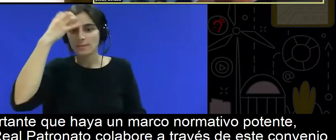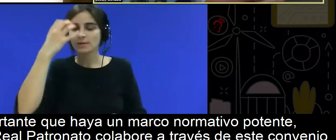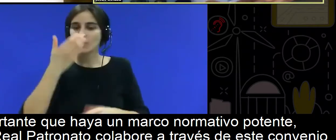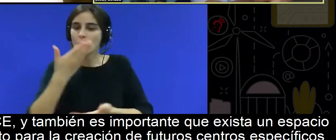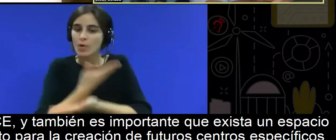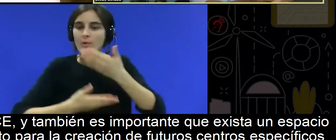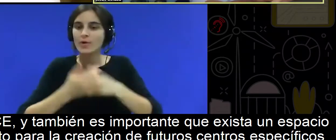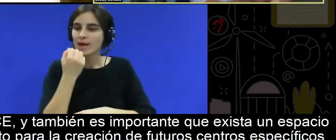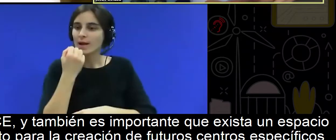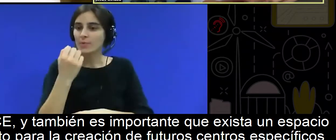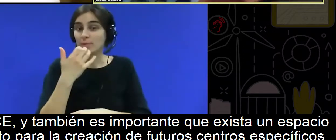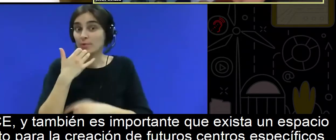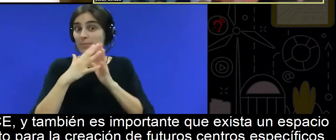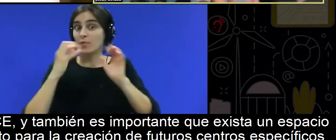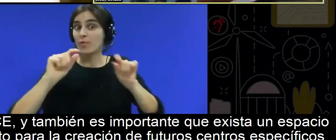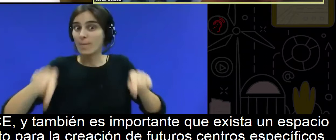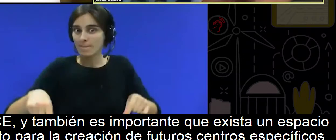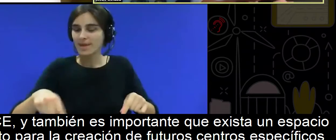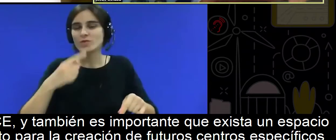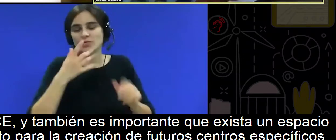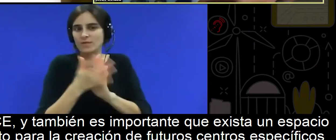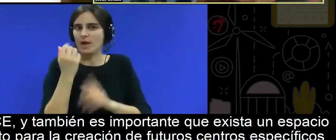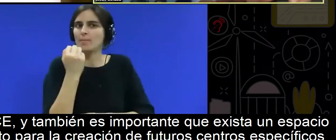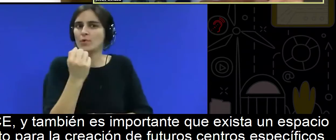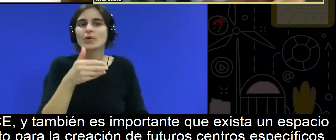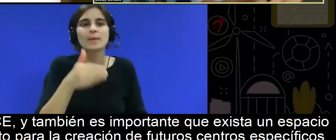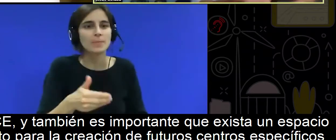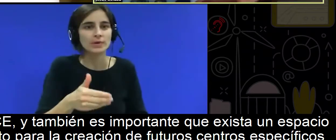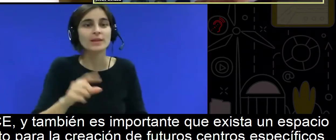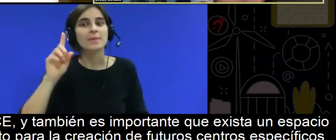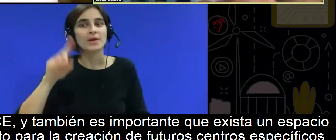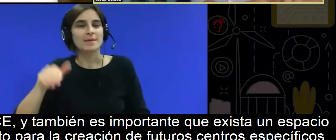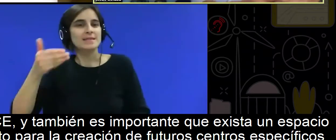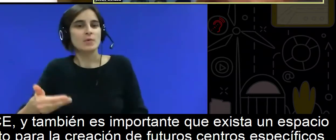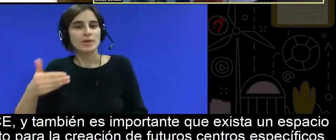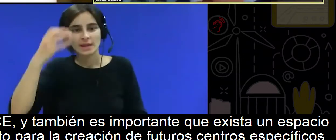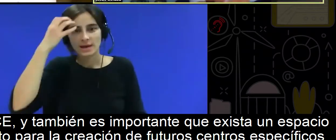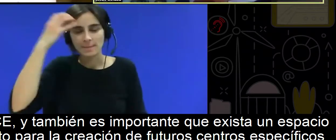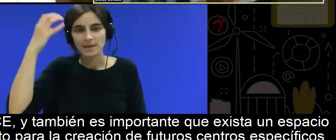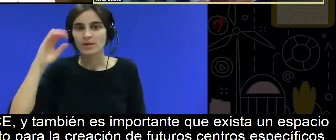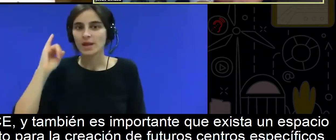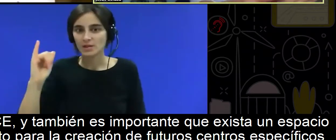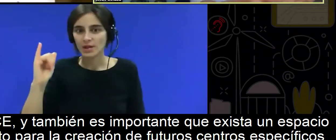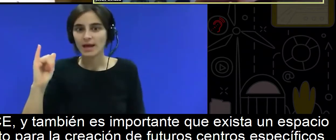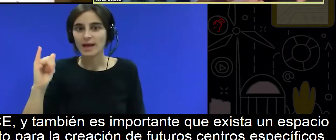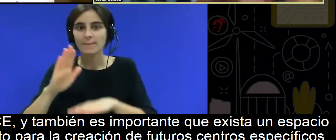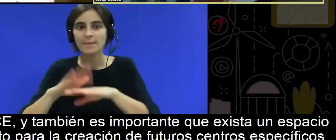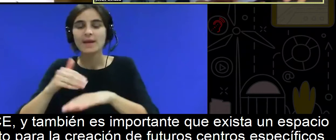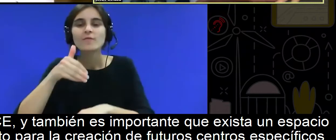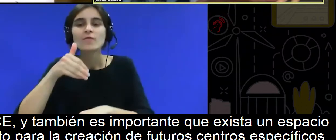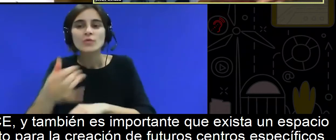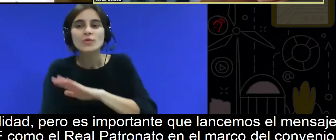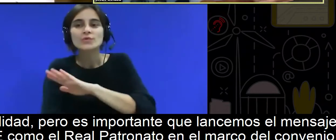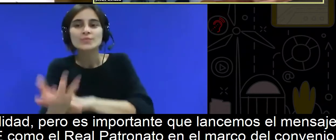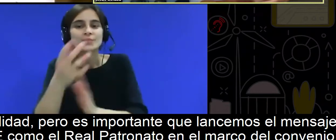este convenio con la Fundación ONCE, y también es importante que exista un espacio como el Real Patronato para la creación de futuros centros específicos